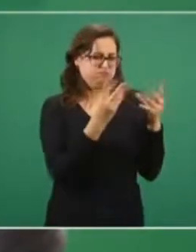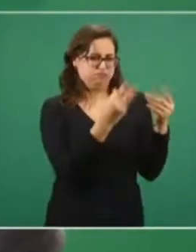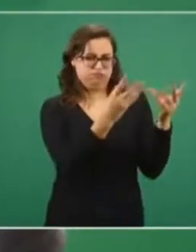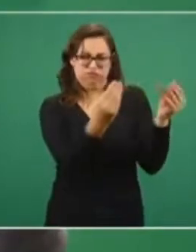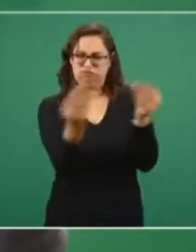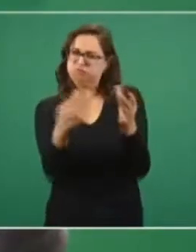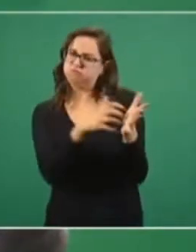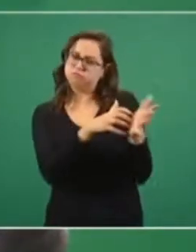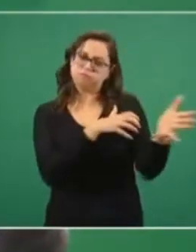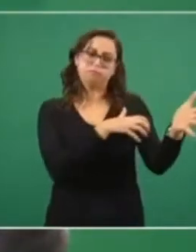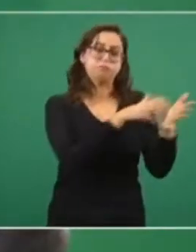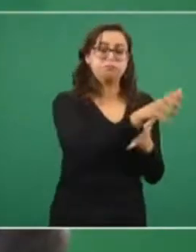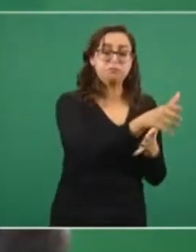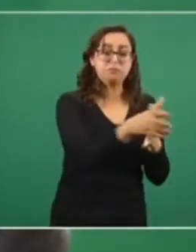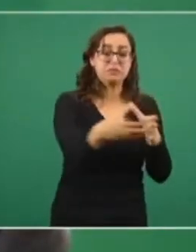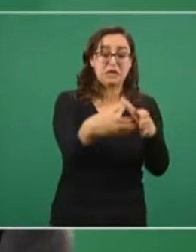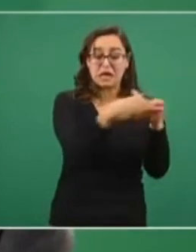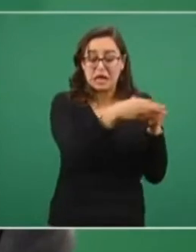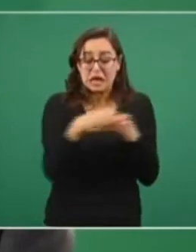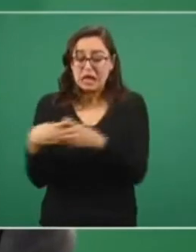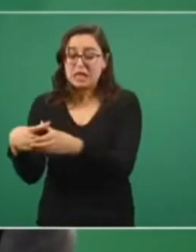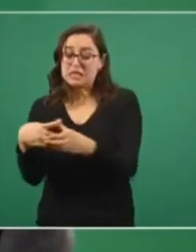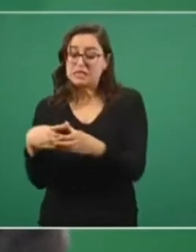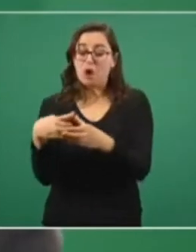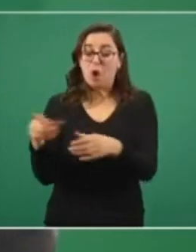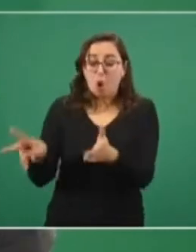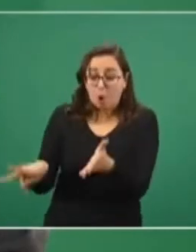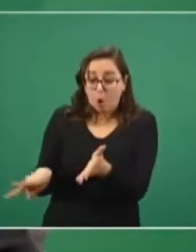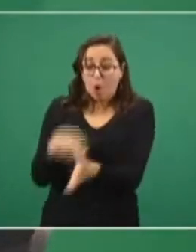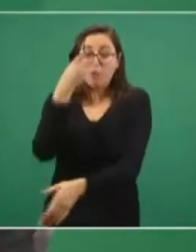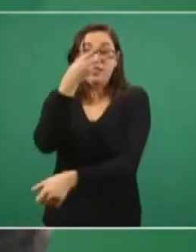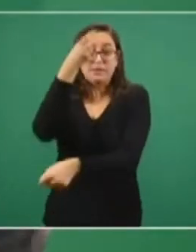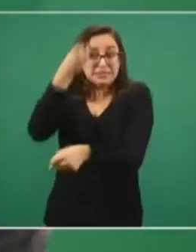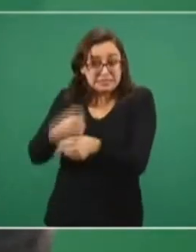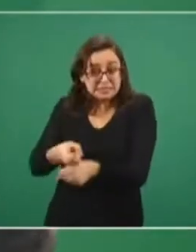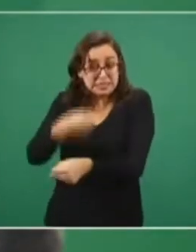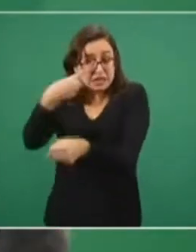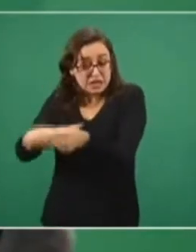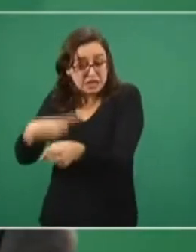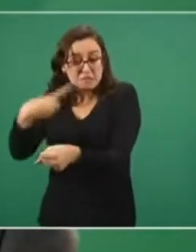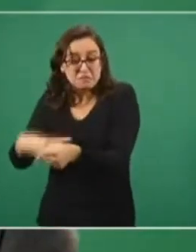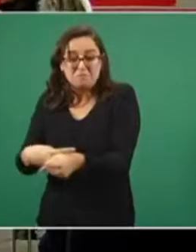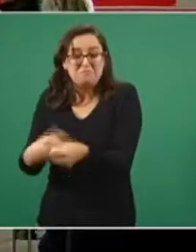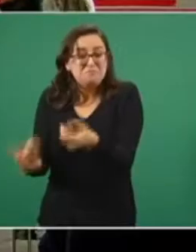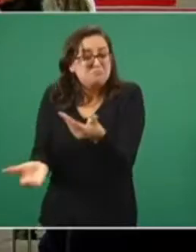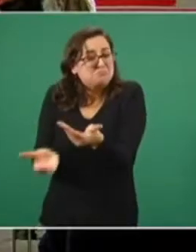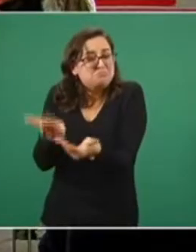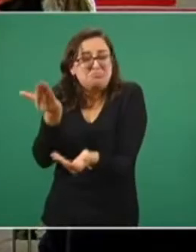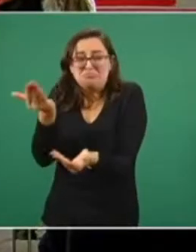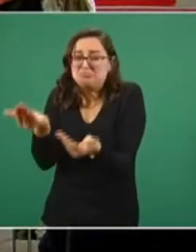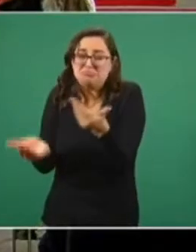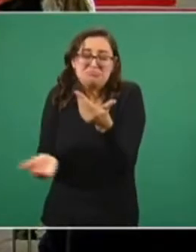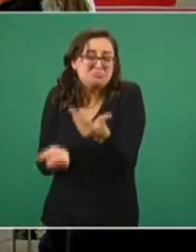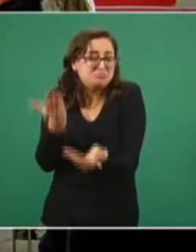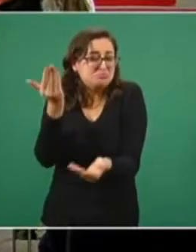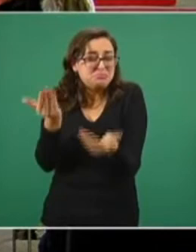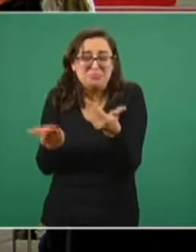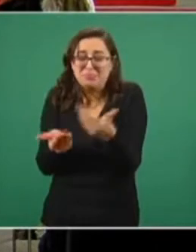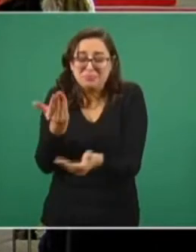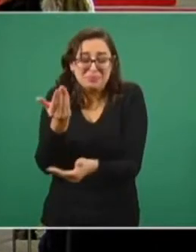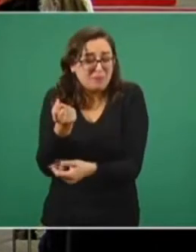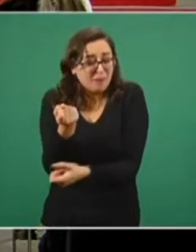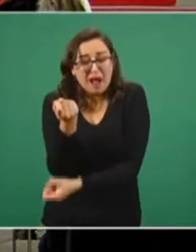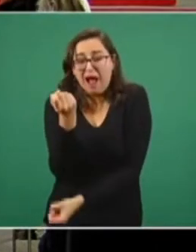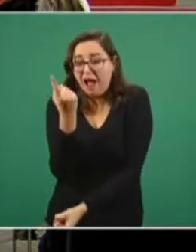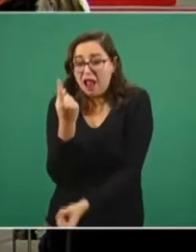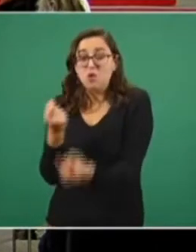de una potencial reinfección se cuentan por unas pocas decenas, contando los casos